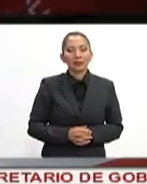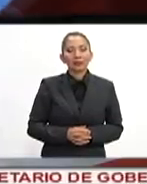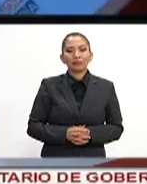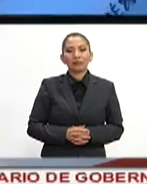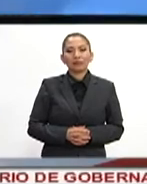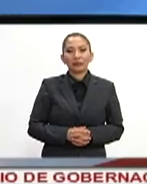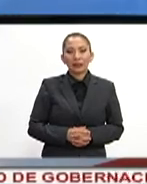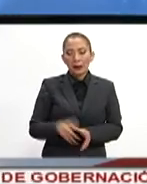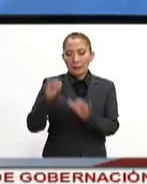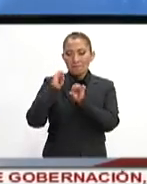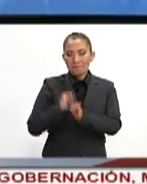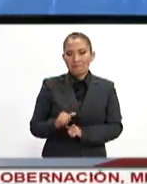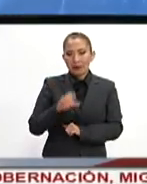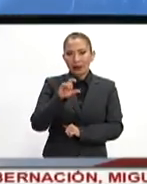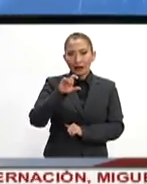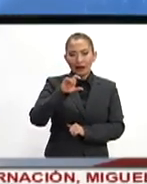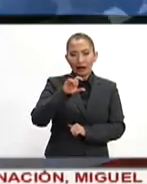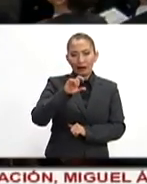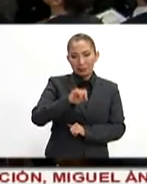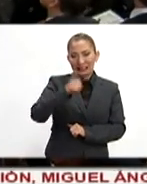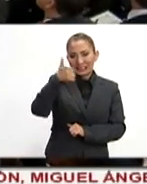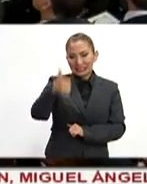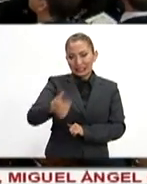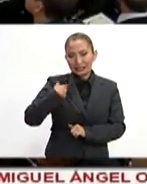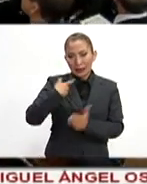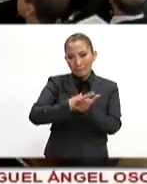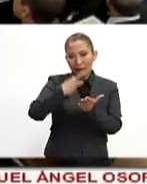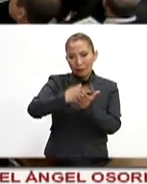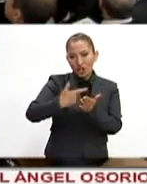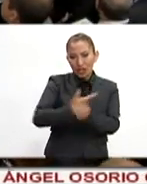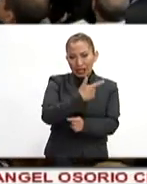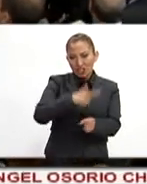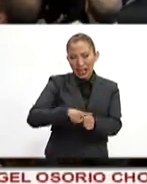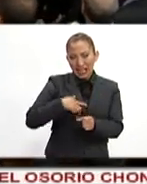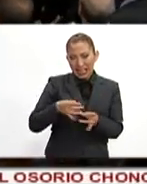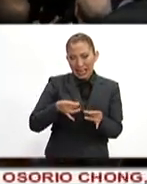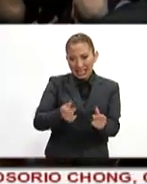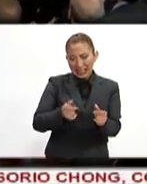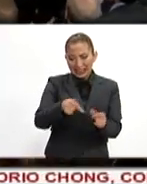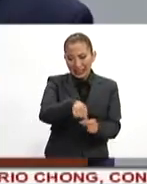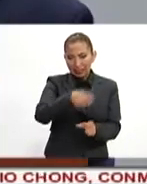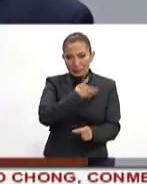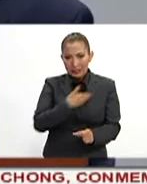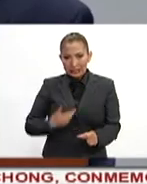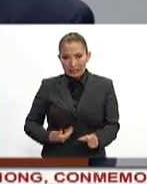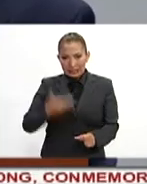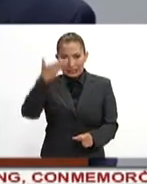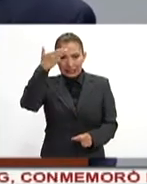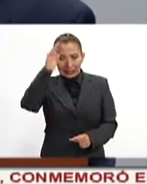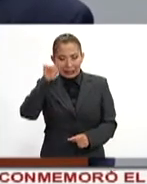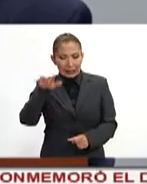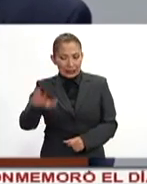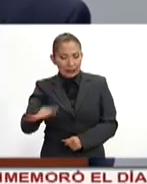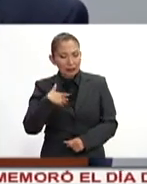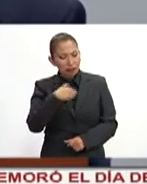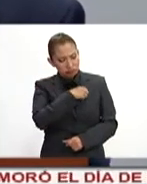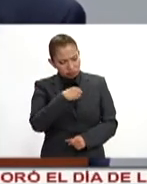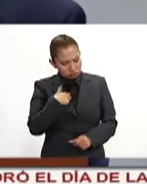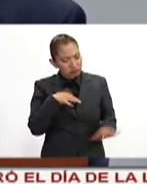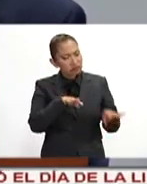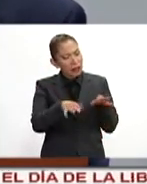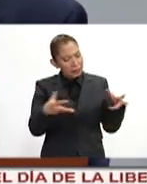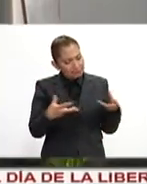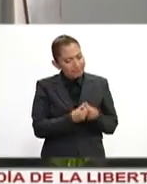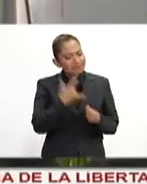Y al encabezar la 26ª entrega del Premio Nacional de Calidad, el presidente Enrique Peña Nieto se comprometió a